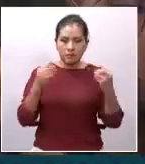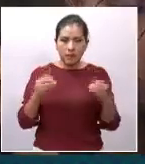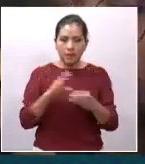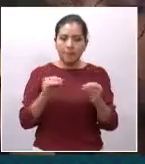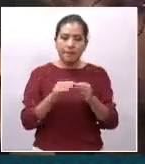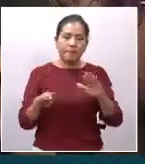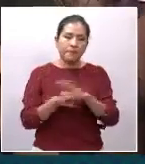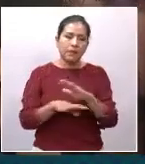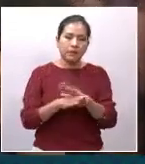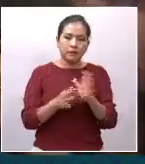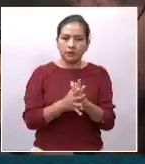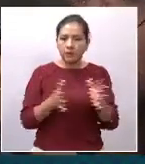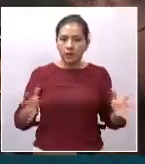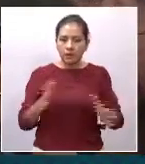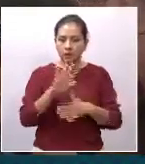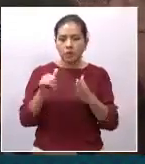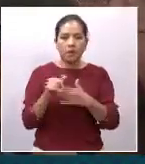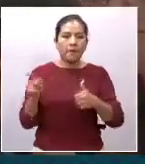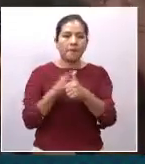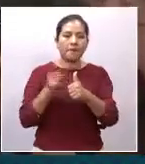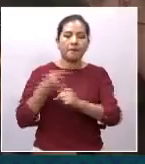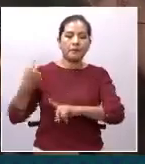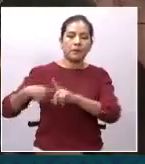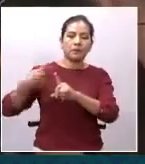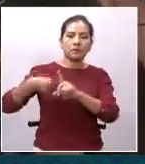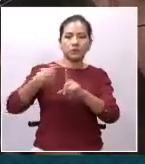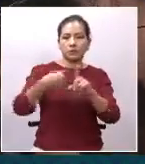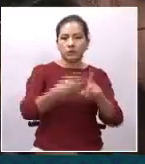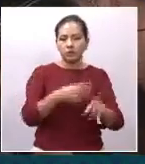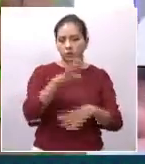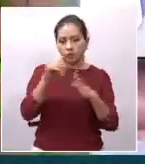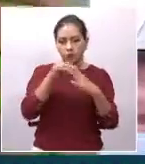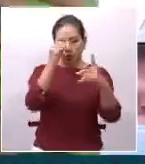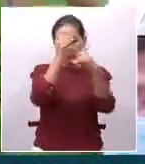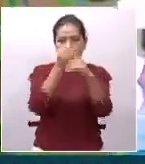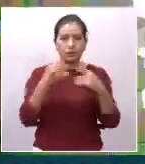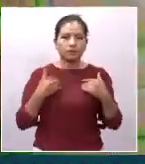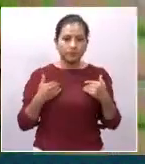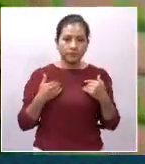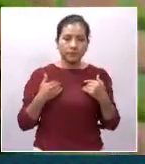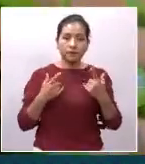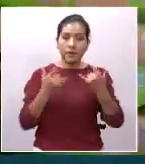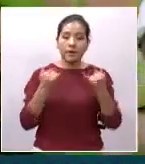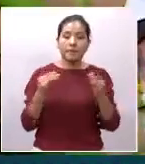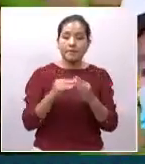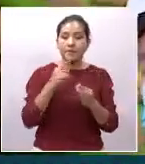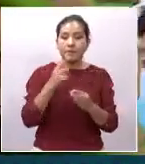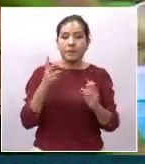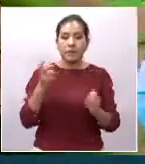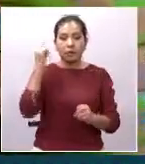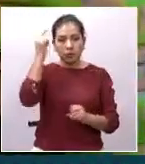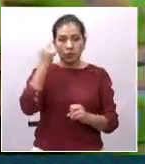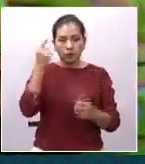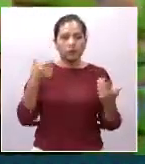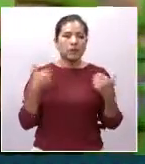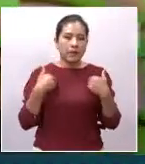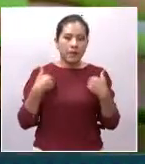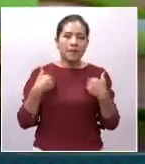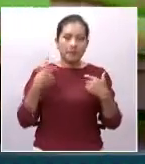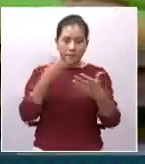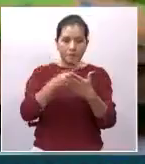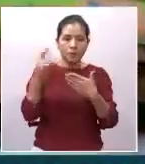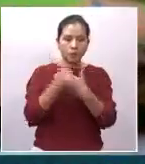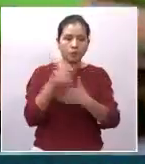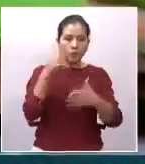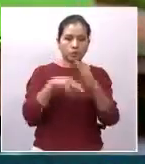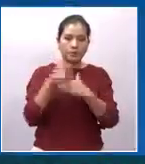se va a ir mostrando ya desde los primeros meses y eso es el objetivo que tenemos. Precisó que el Gobierno Nacional cuenta con un proyecto hacia el Bicentenario y